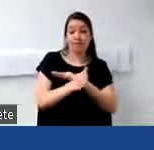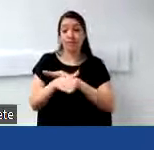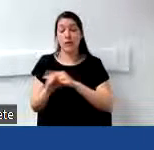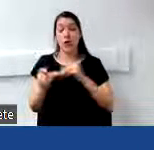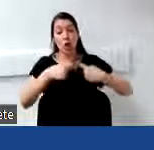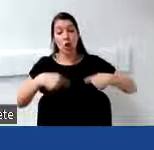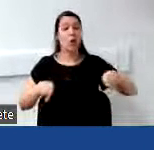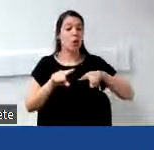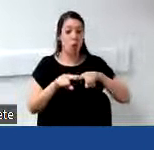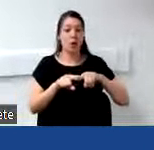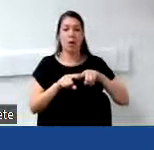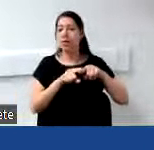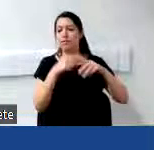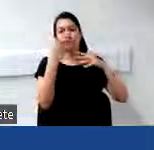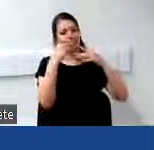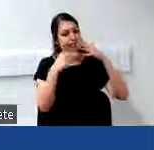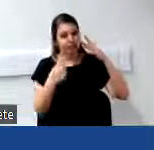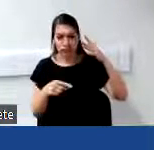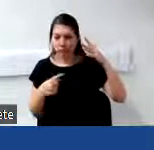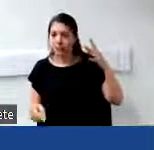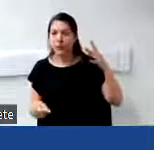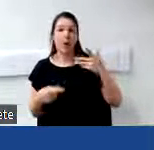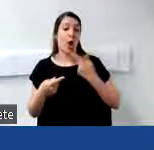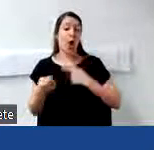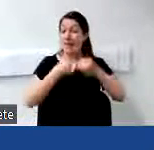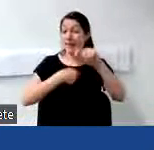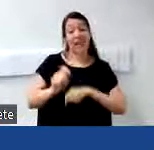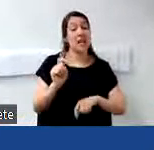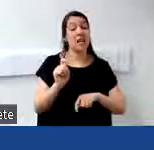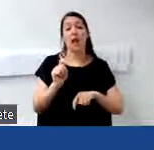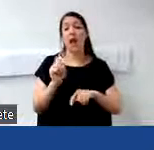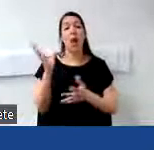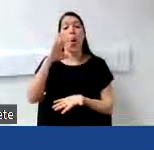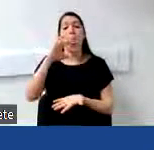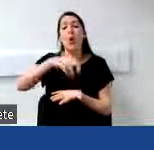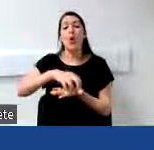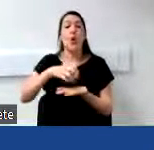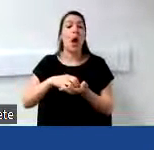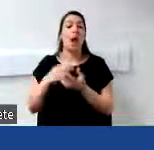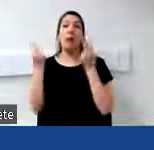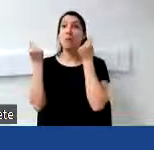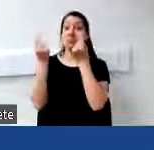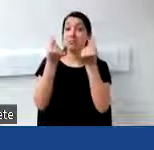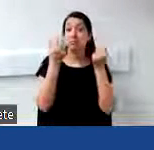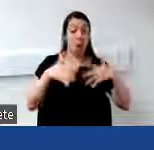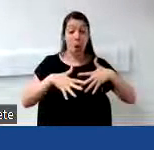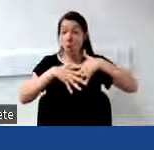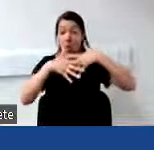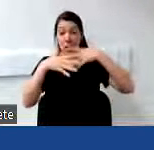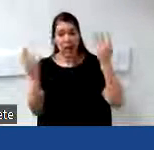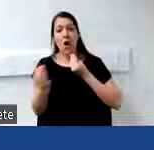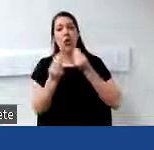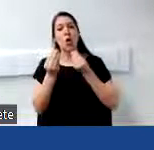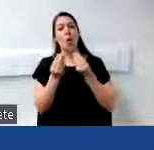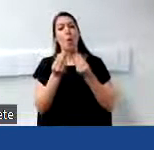a, bueno, si tienen cantina, las cantinas, o a los lugares de recreación, inclusive, ¿no? Que pueden